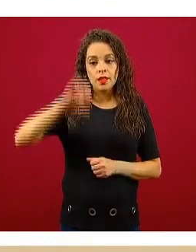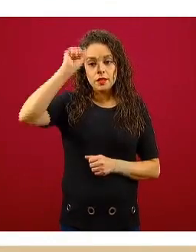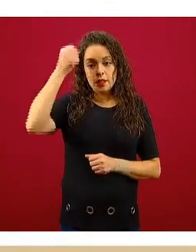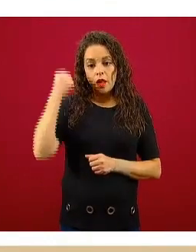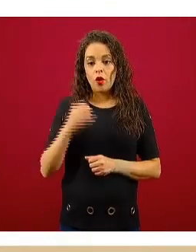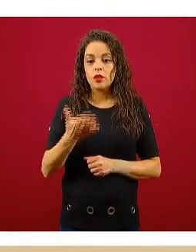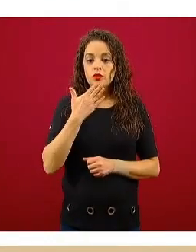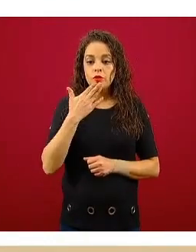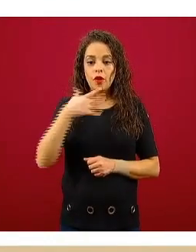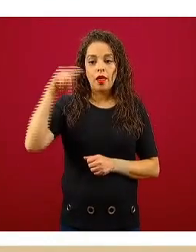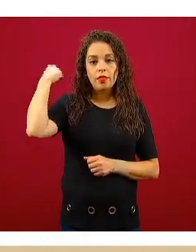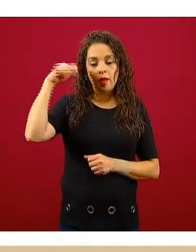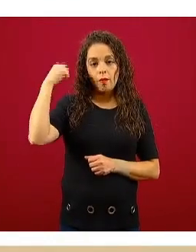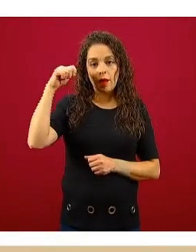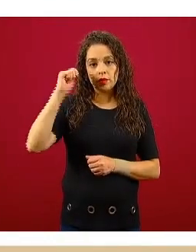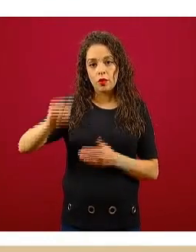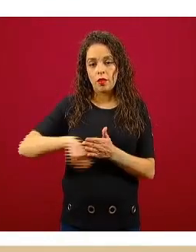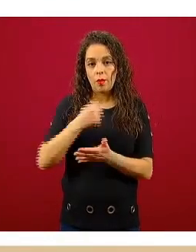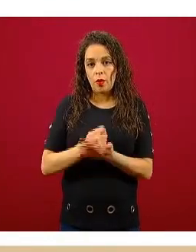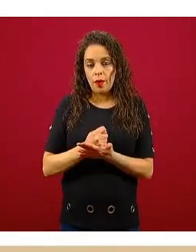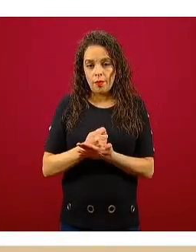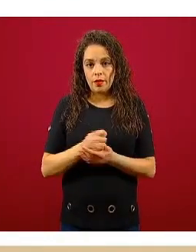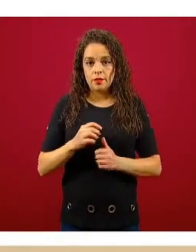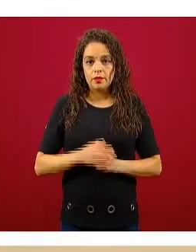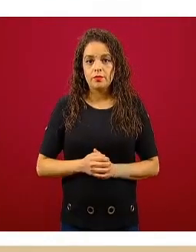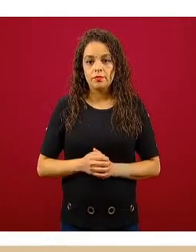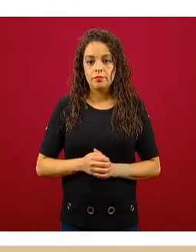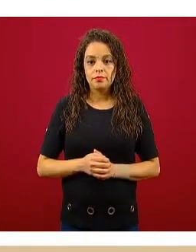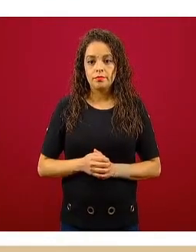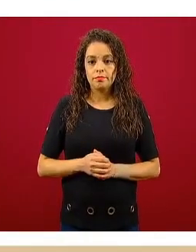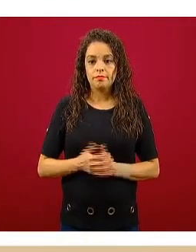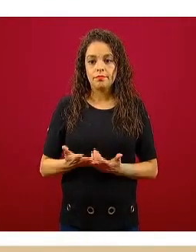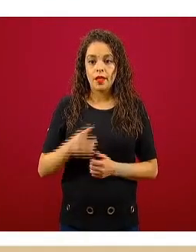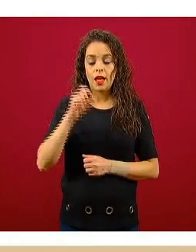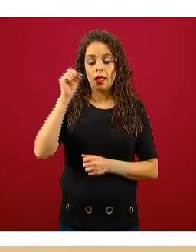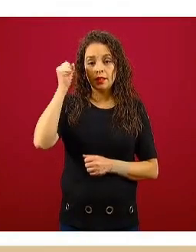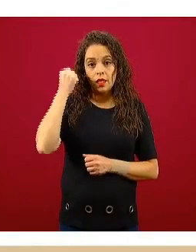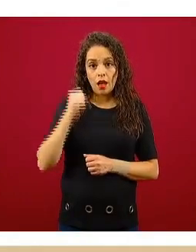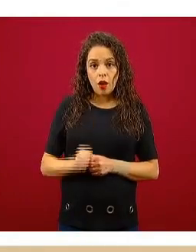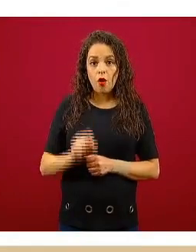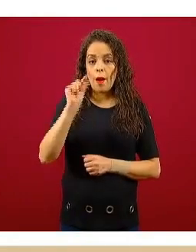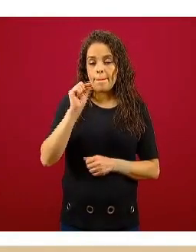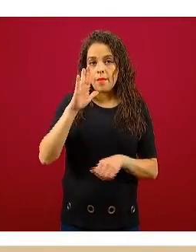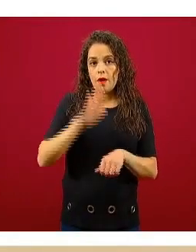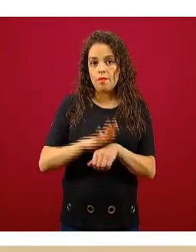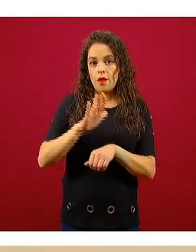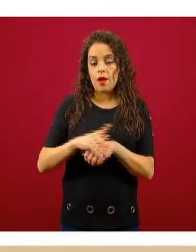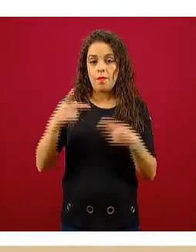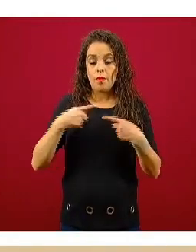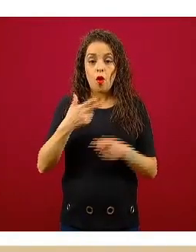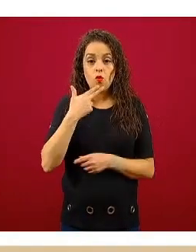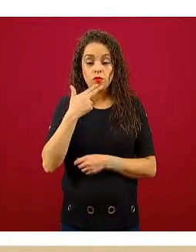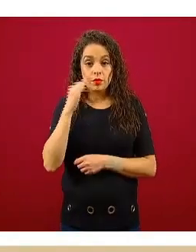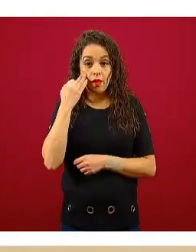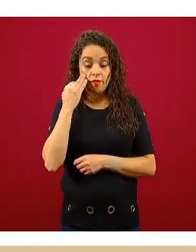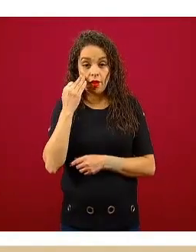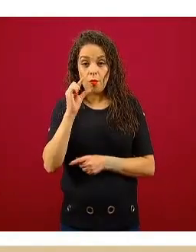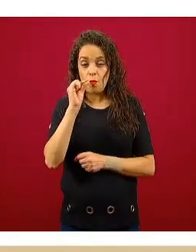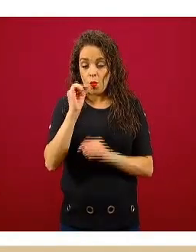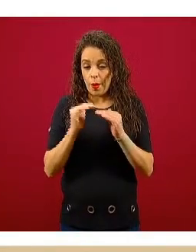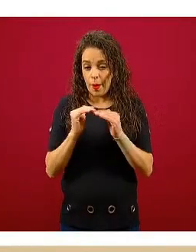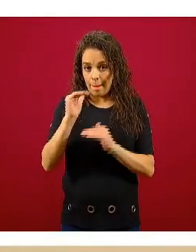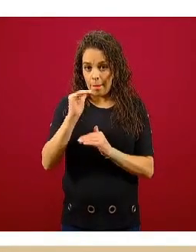Con Sinaloa, un incremento en la movilidad de los usuarios de Facebook. La verdad es que se ha